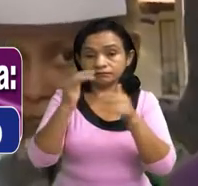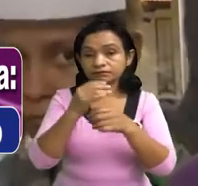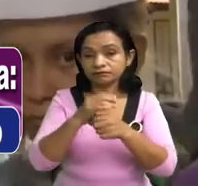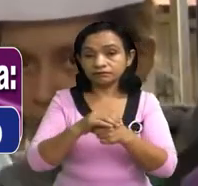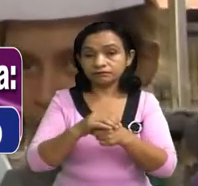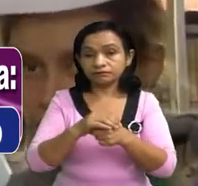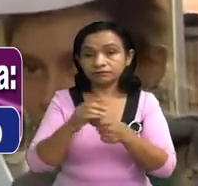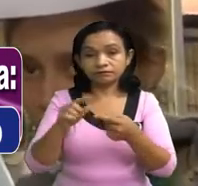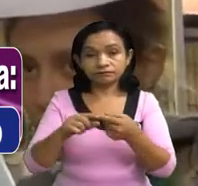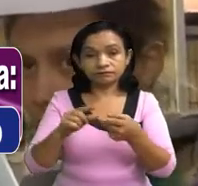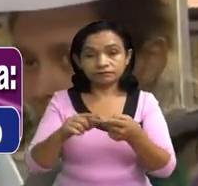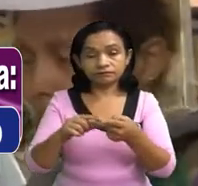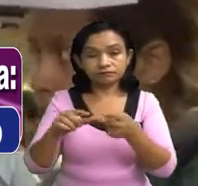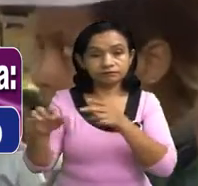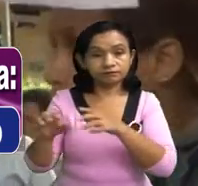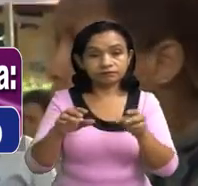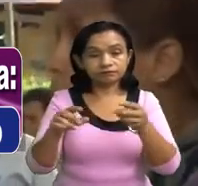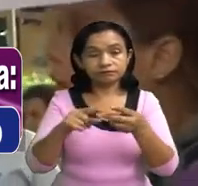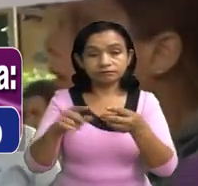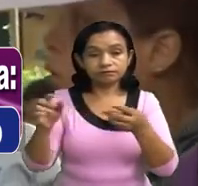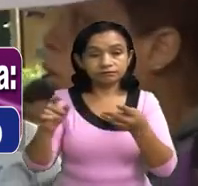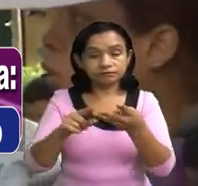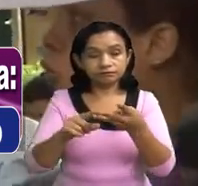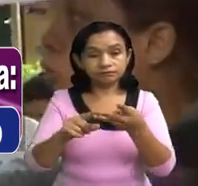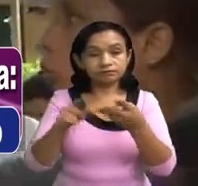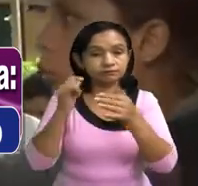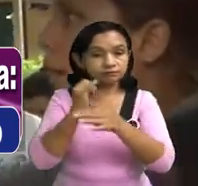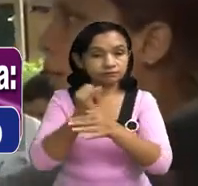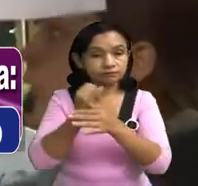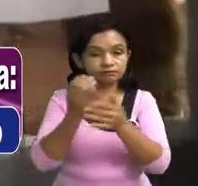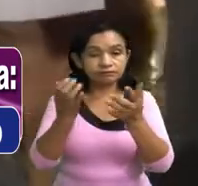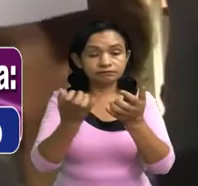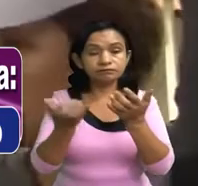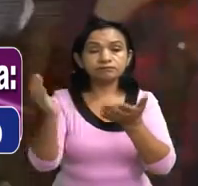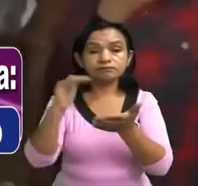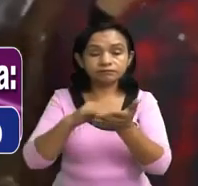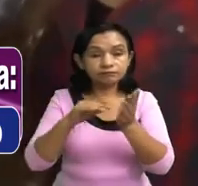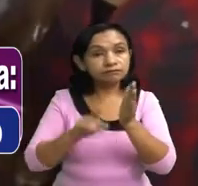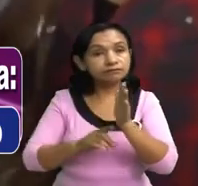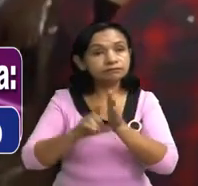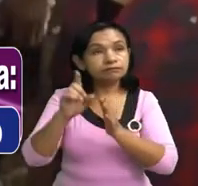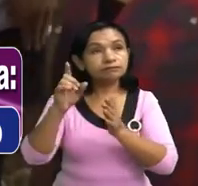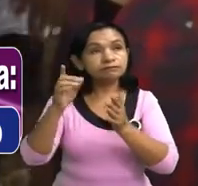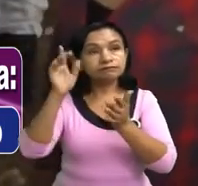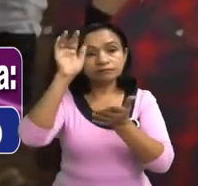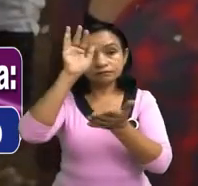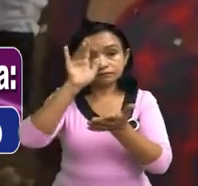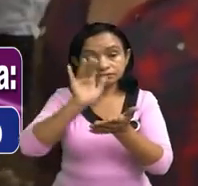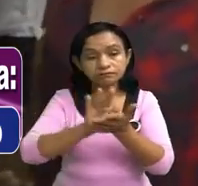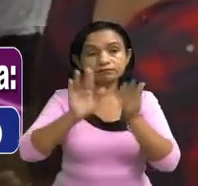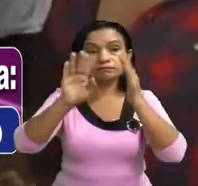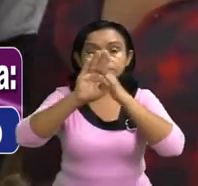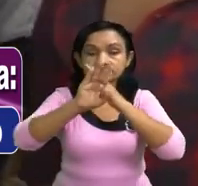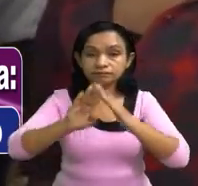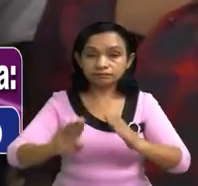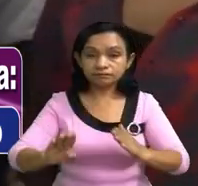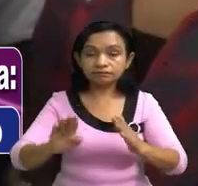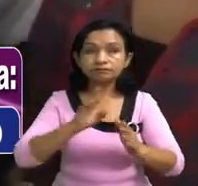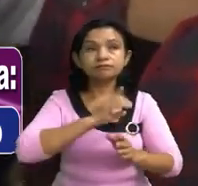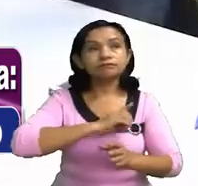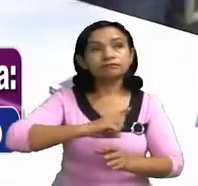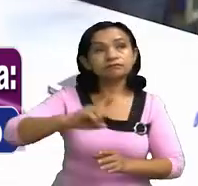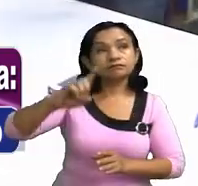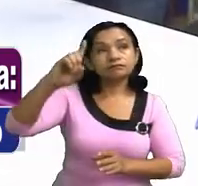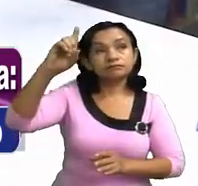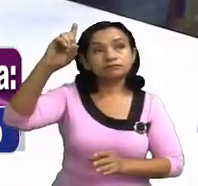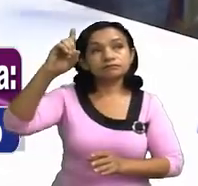florecer con actos de salvajismo en los templos, sino que vuelva a florecer con el espíritu de la paz de Dios